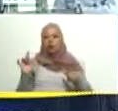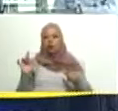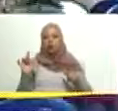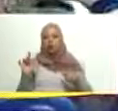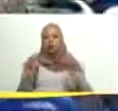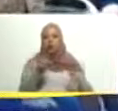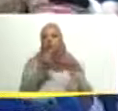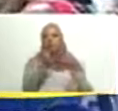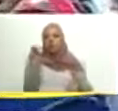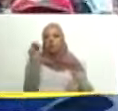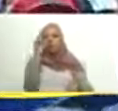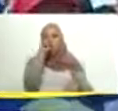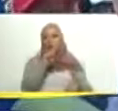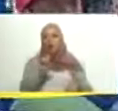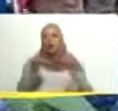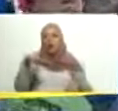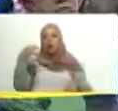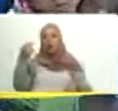200 años después,